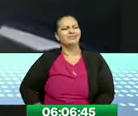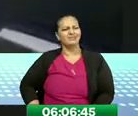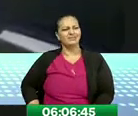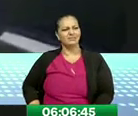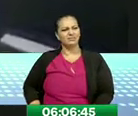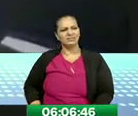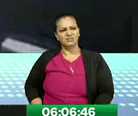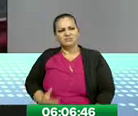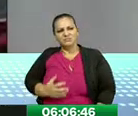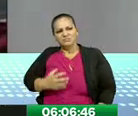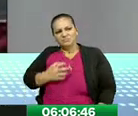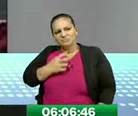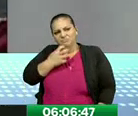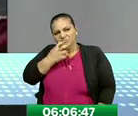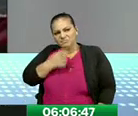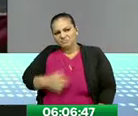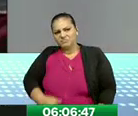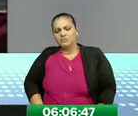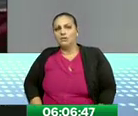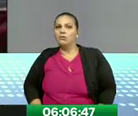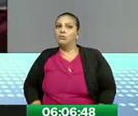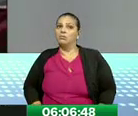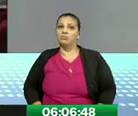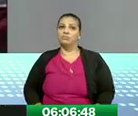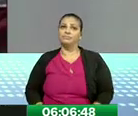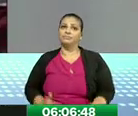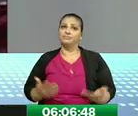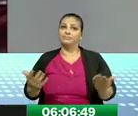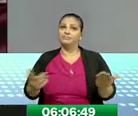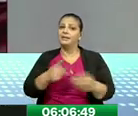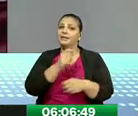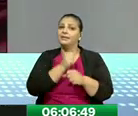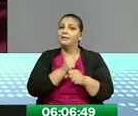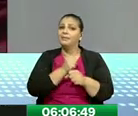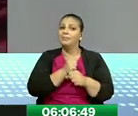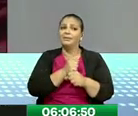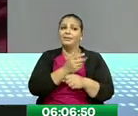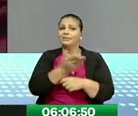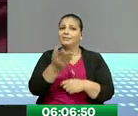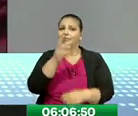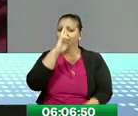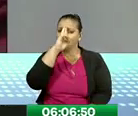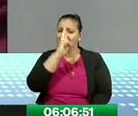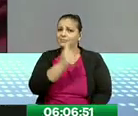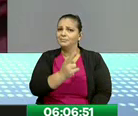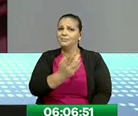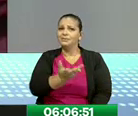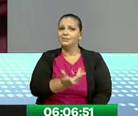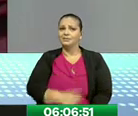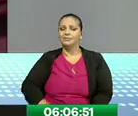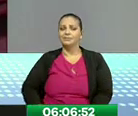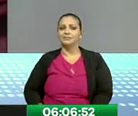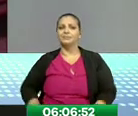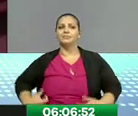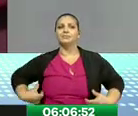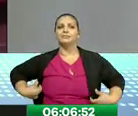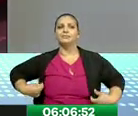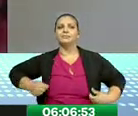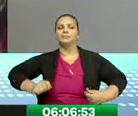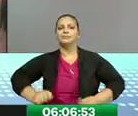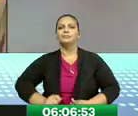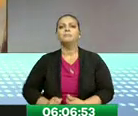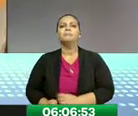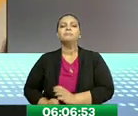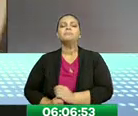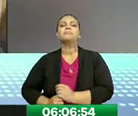de, obviamente, proceder lo que la ley le faculta. No está haciéndolo porque